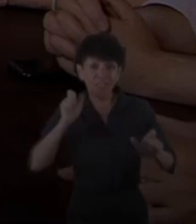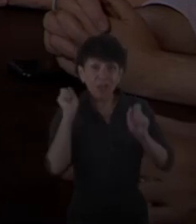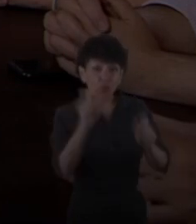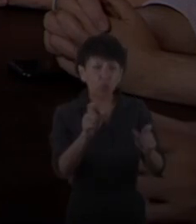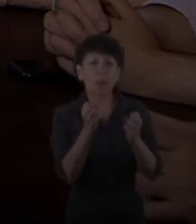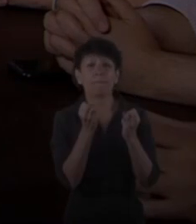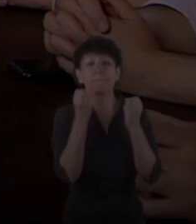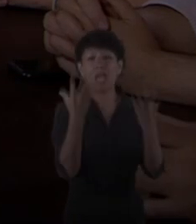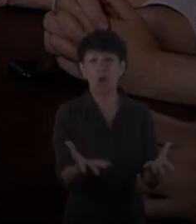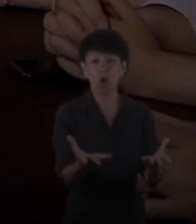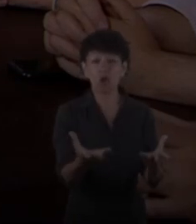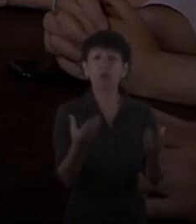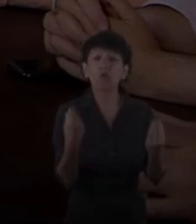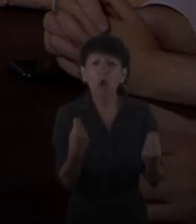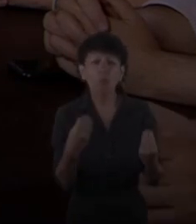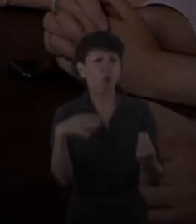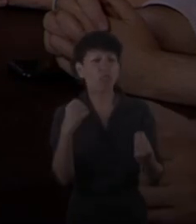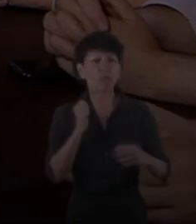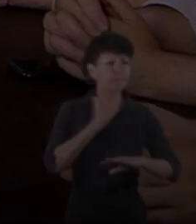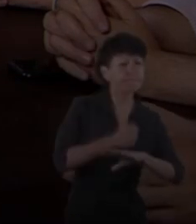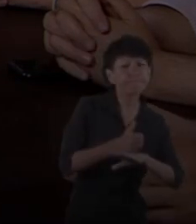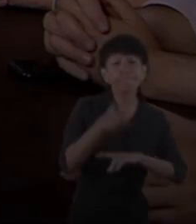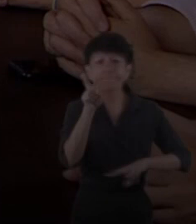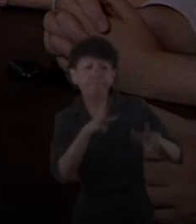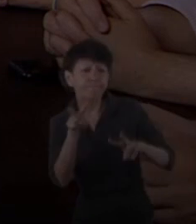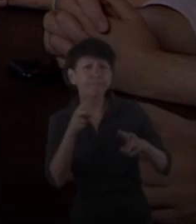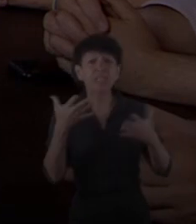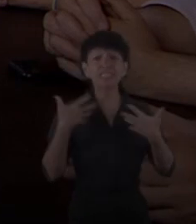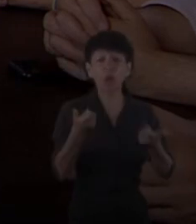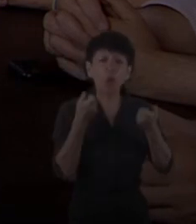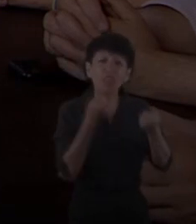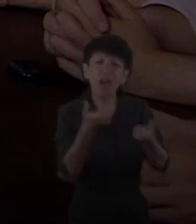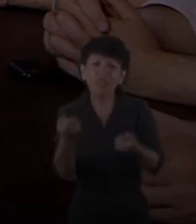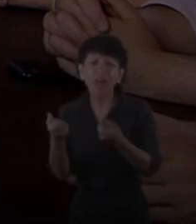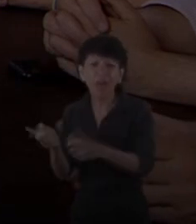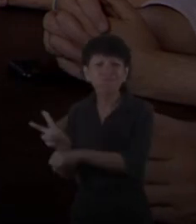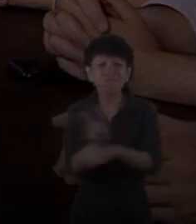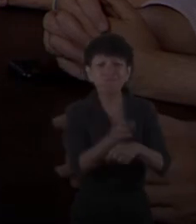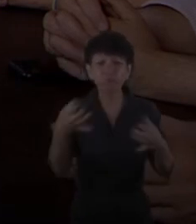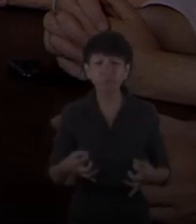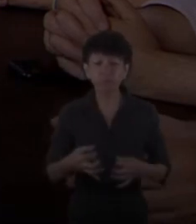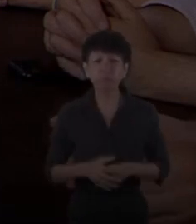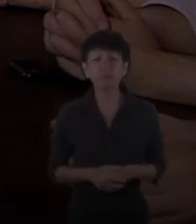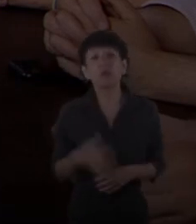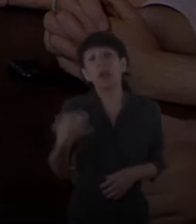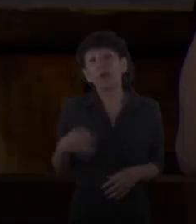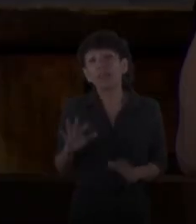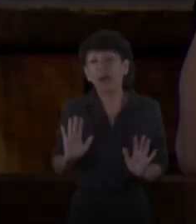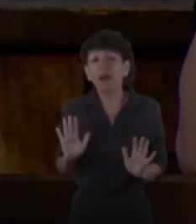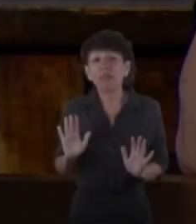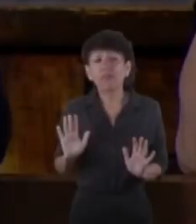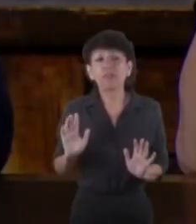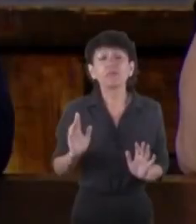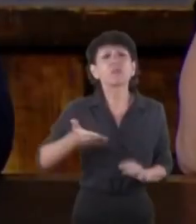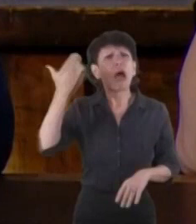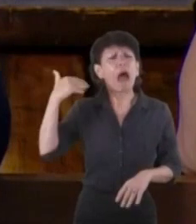estar presente educando, debe estar presente dando salud. Y entonces, la verdad es que estábamos muy decididos en